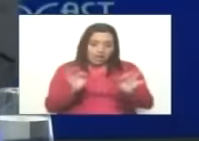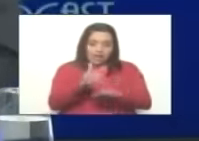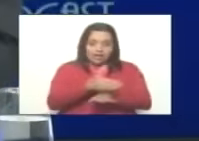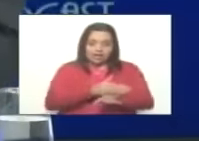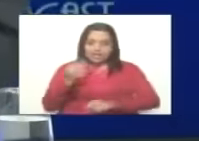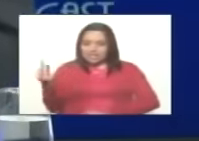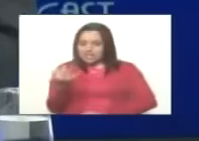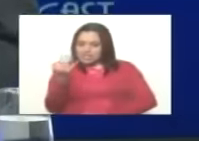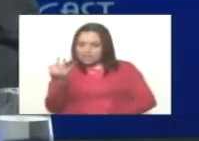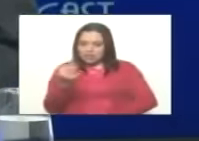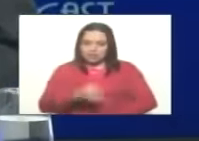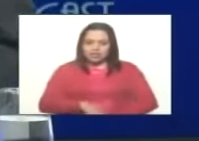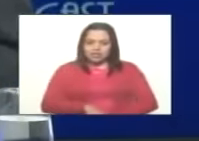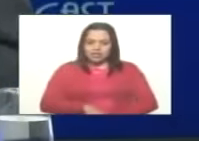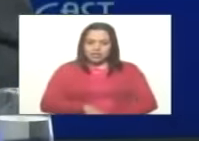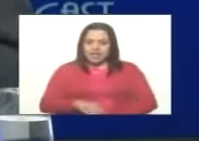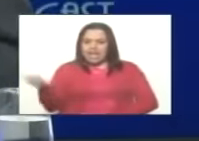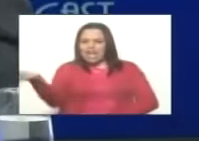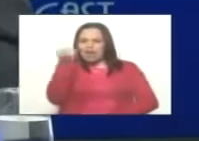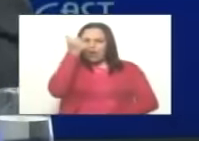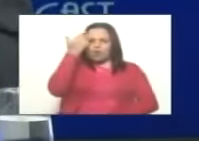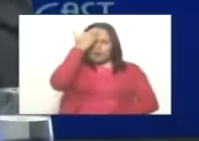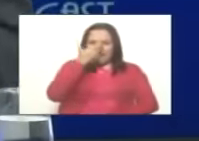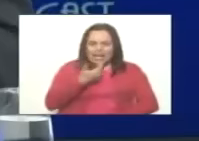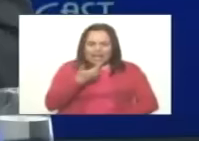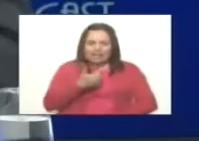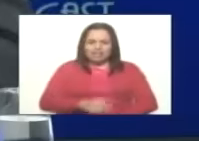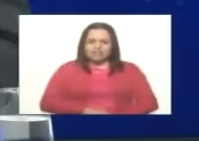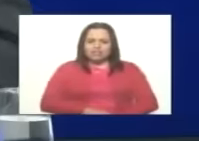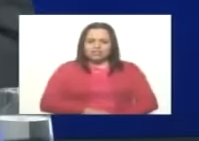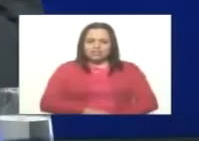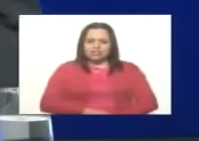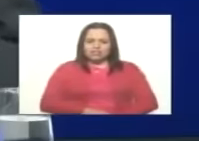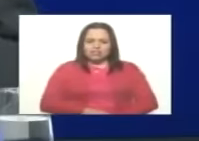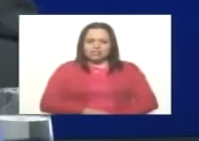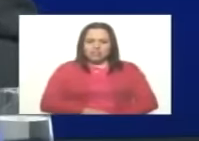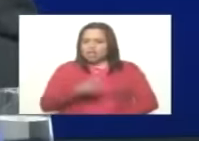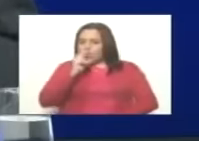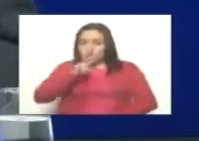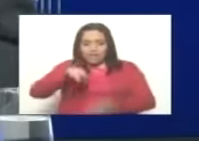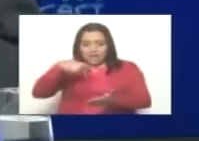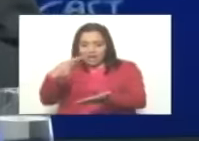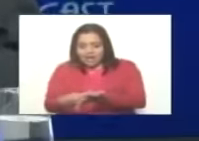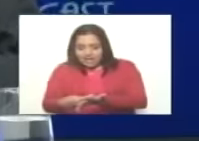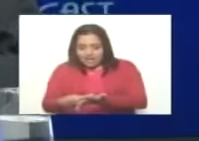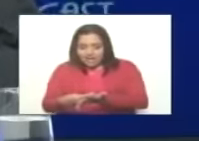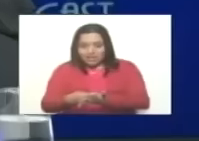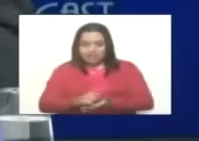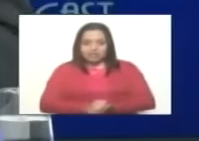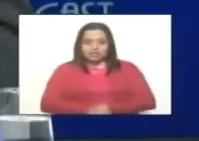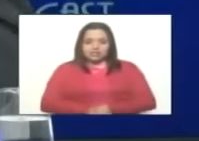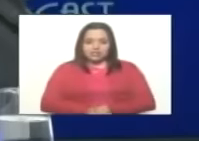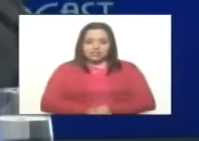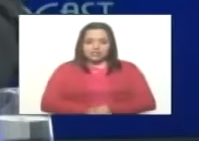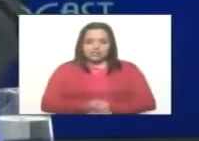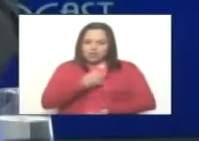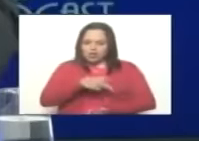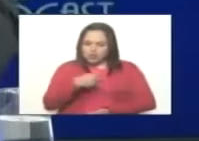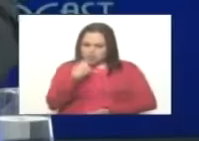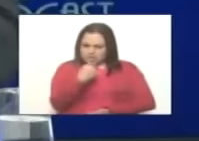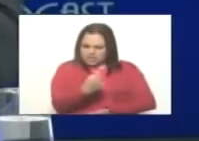Tercero, el golpe en la cara producto no de la caída, sino nosotros decíamos